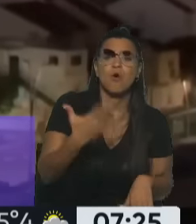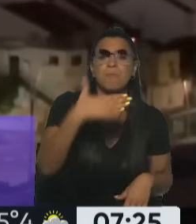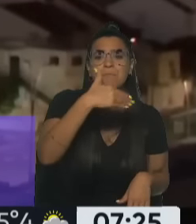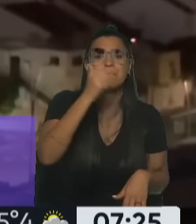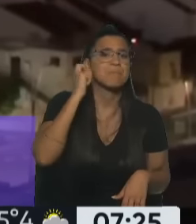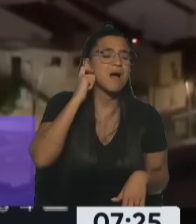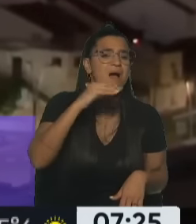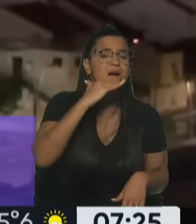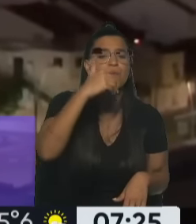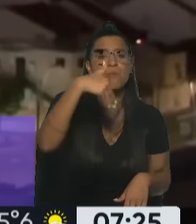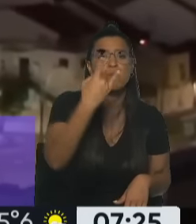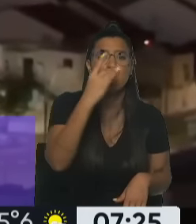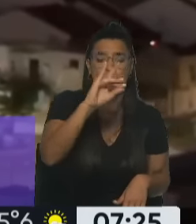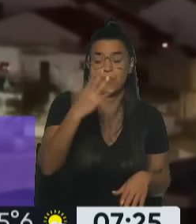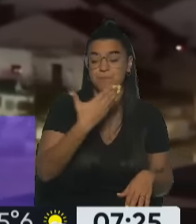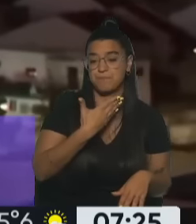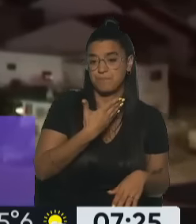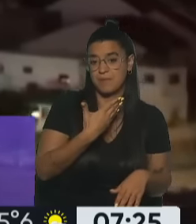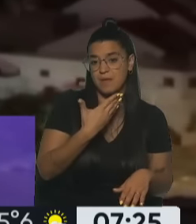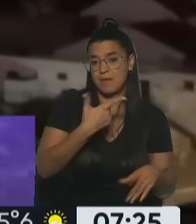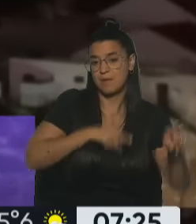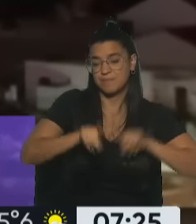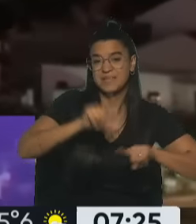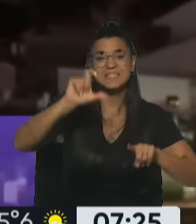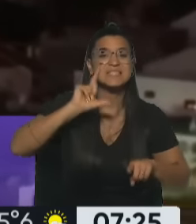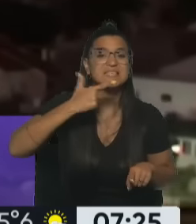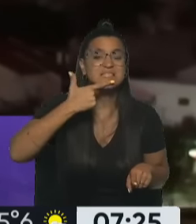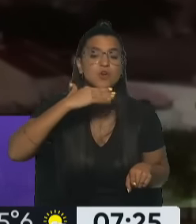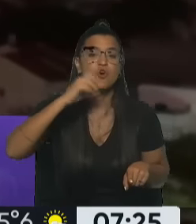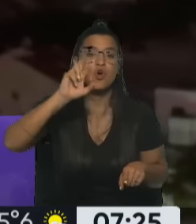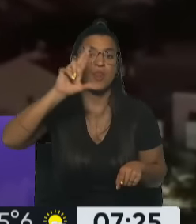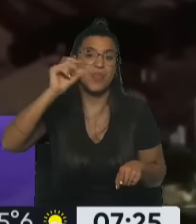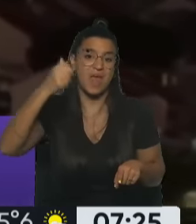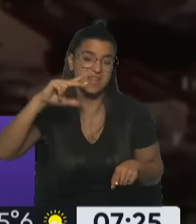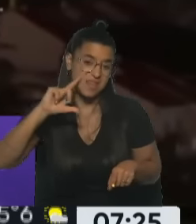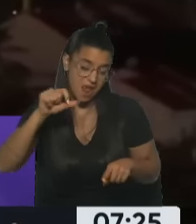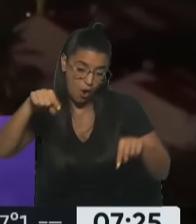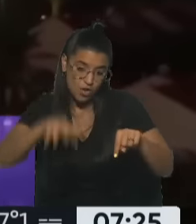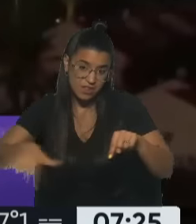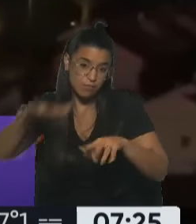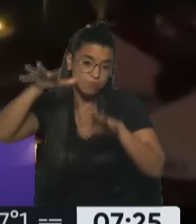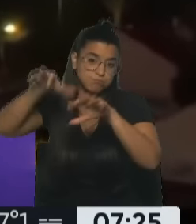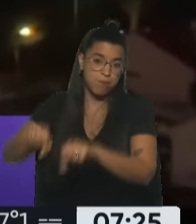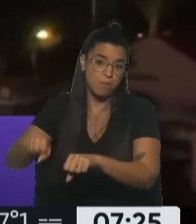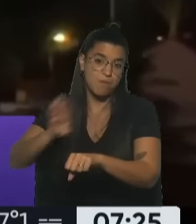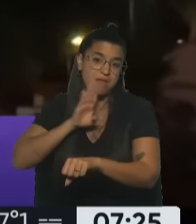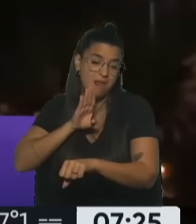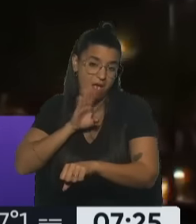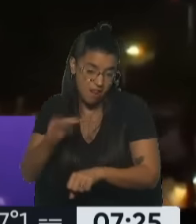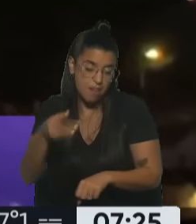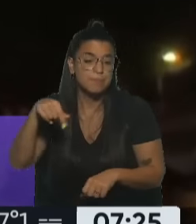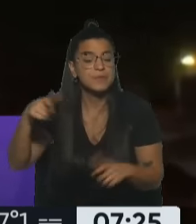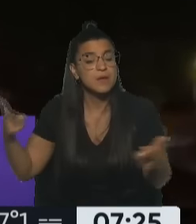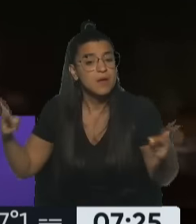Abbas, recordemos, es el mandatario de lo que es Cisjordania, que bueno, es un territorio actualmente ocupado por Israel. Se reunió